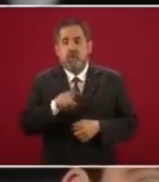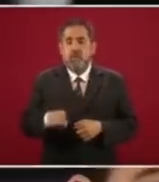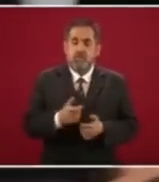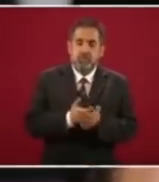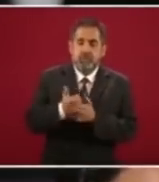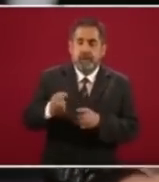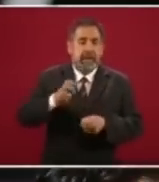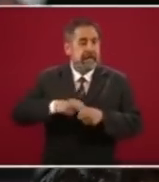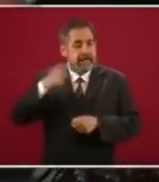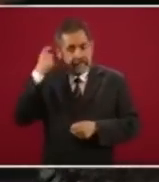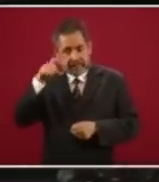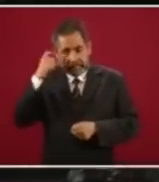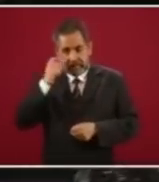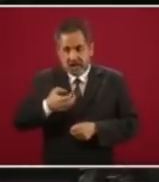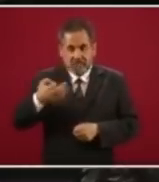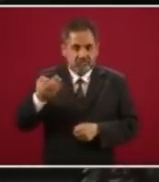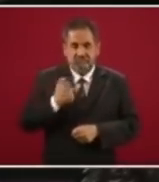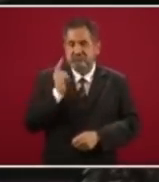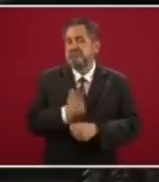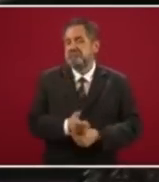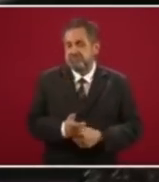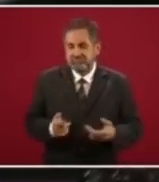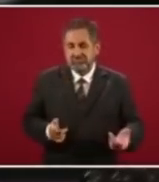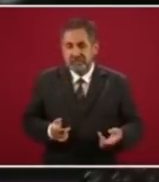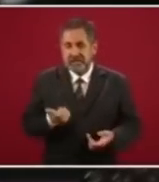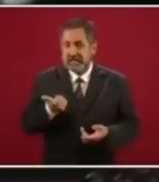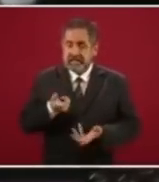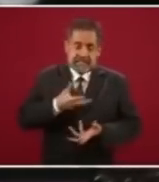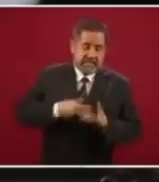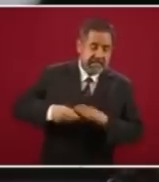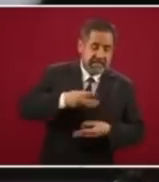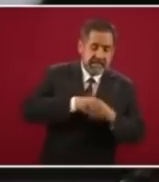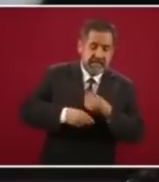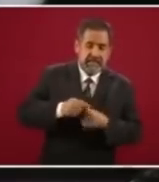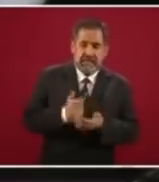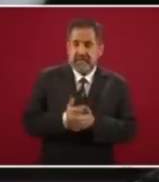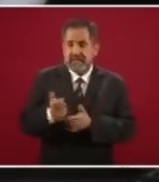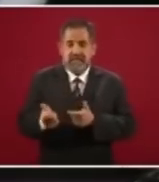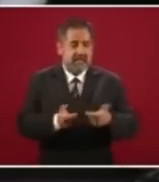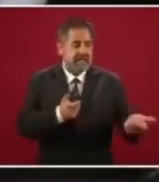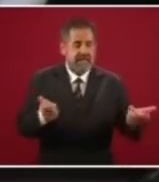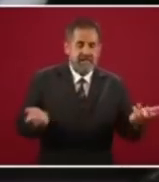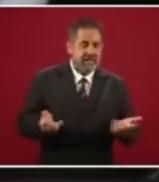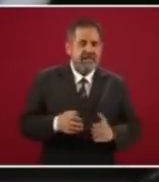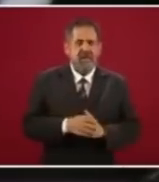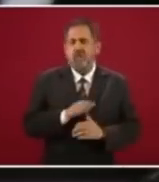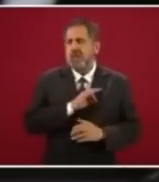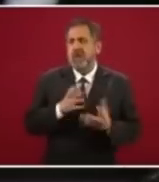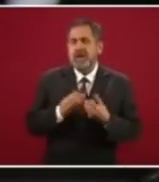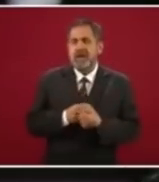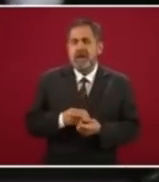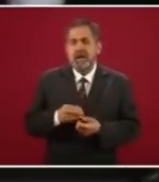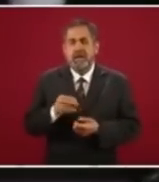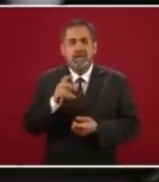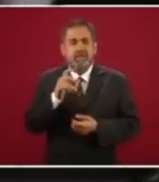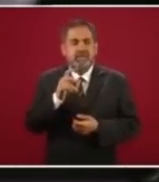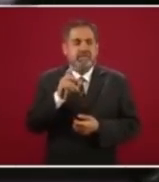en Querétaro, del dinero que salía de aquí del deportivo. Se habla más o menos de 20